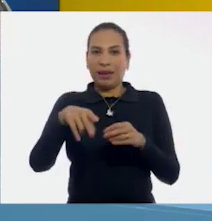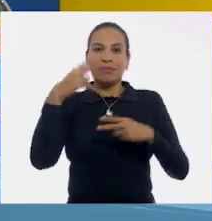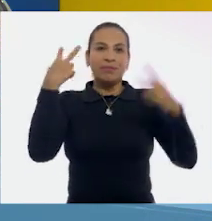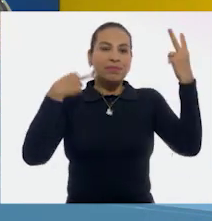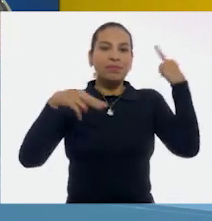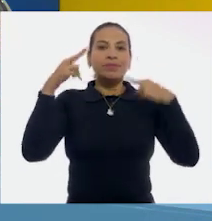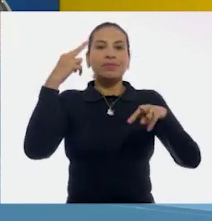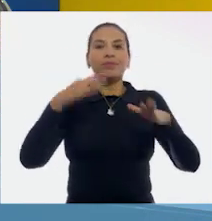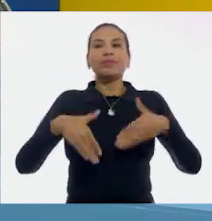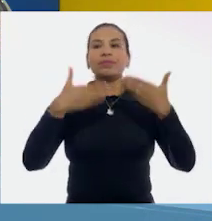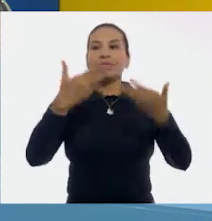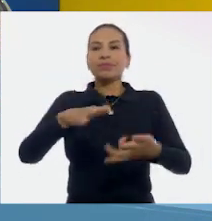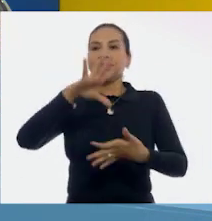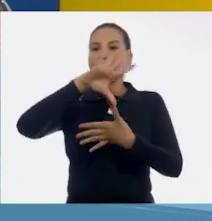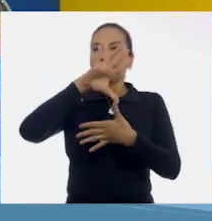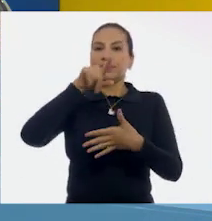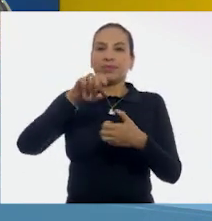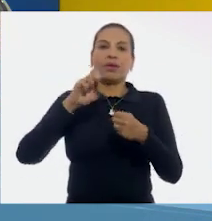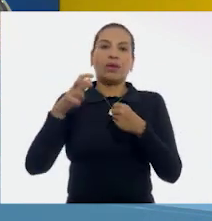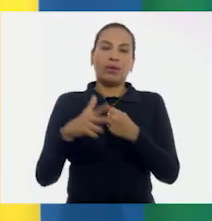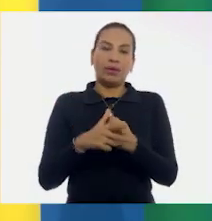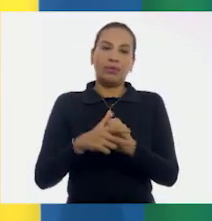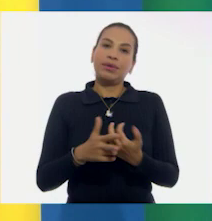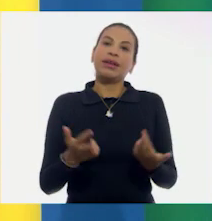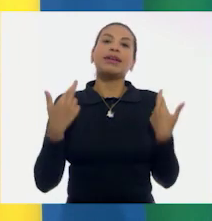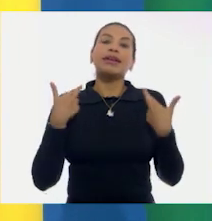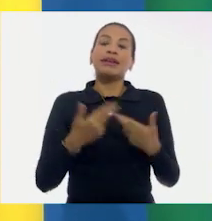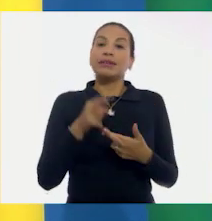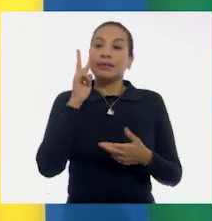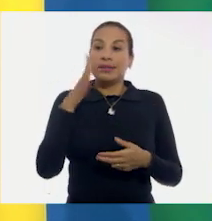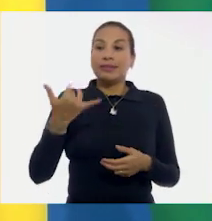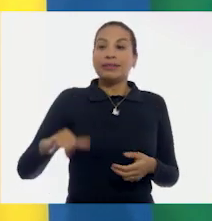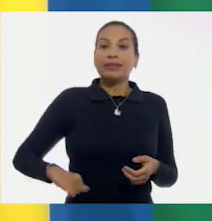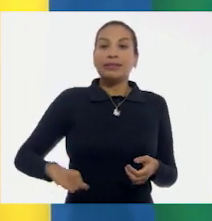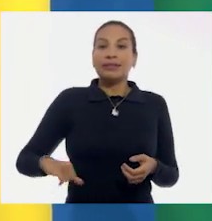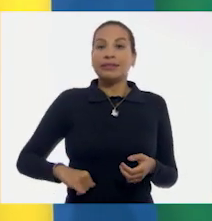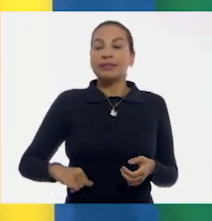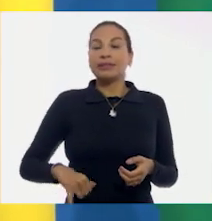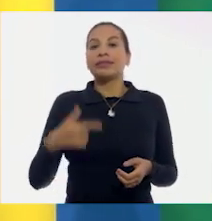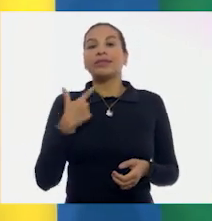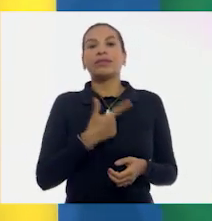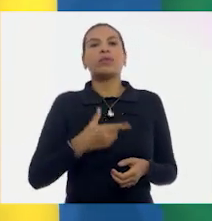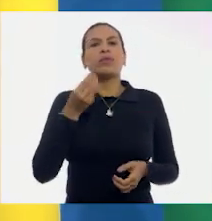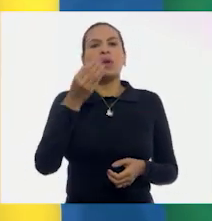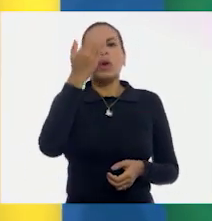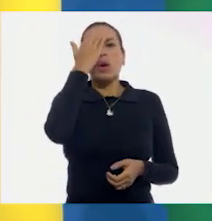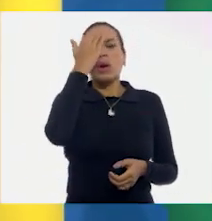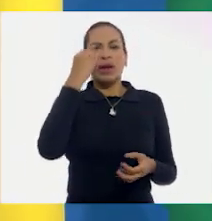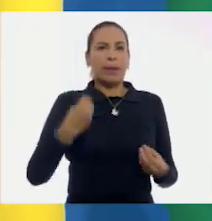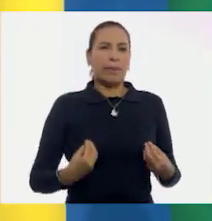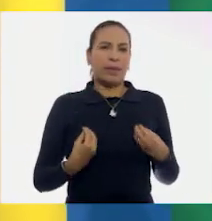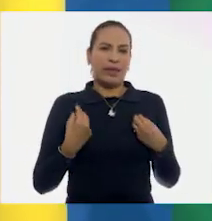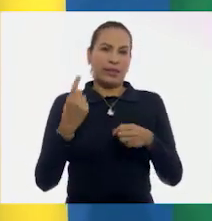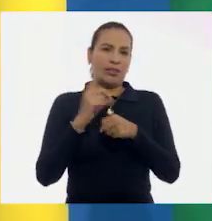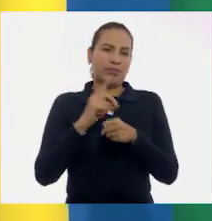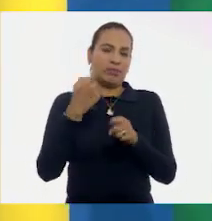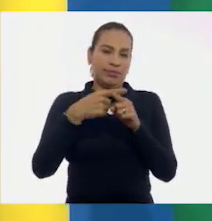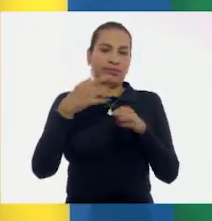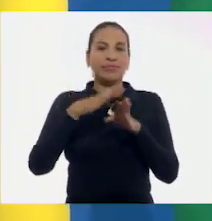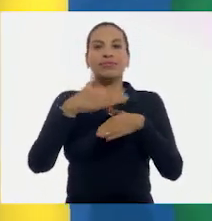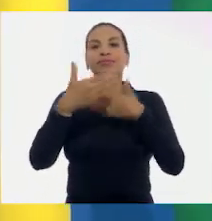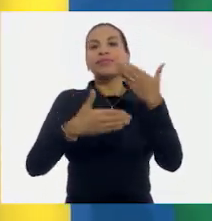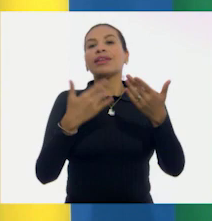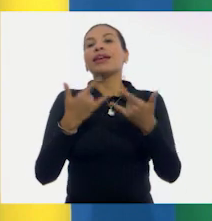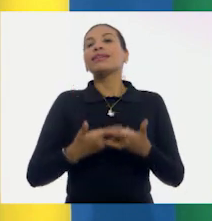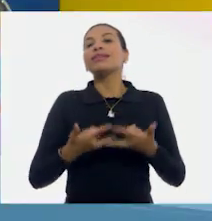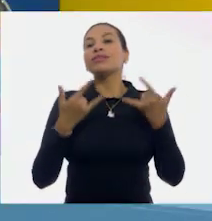que llegaban a América desde Europa. Maestra, qué interesante. Me gusta mucho conocer la vida cotidiana de estos procesos